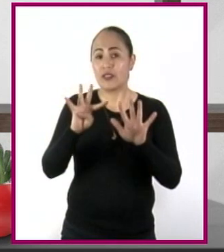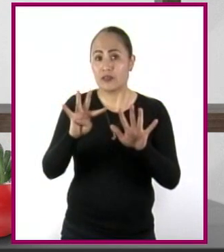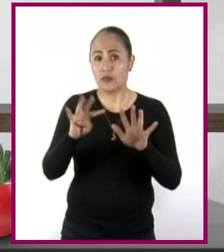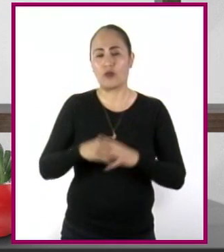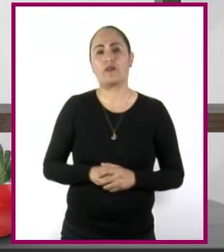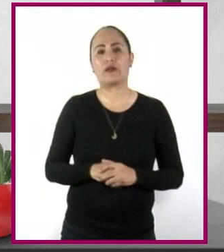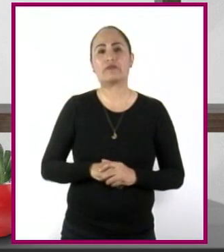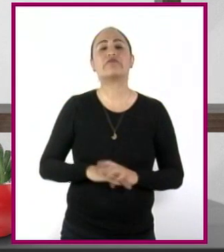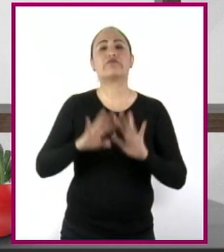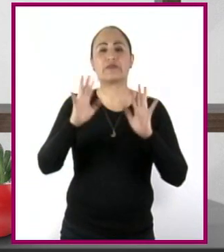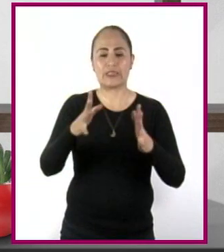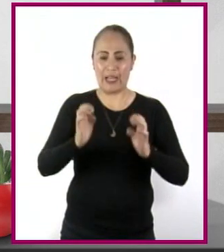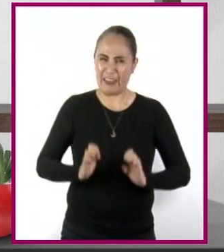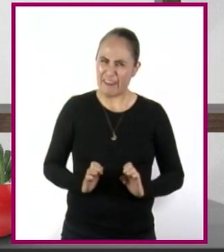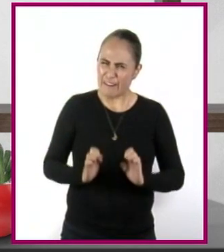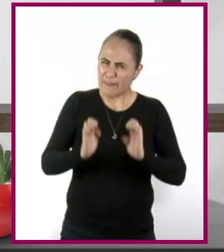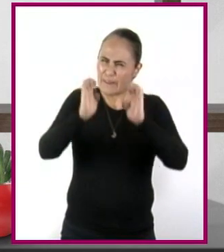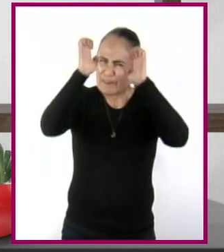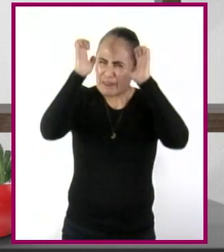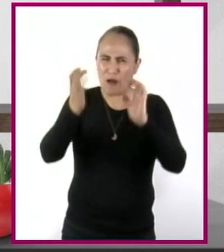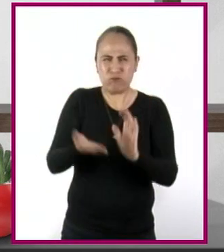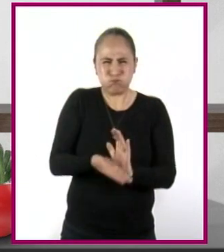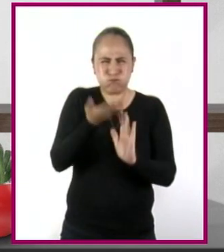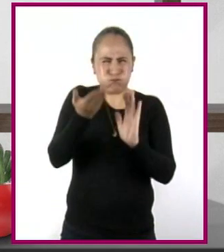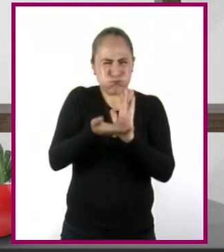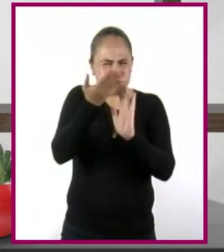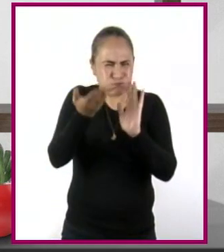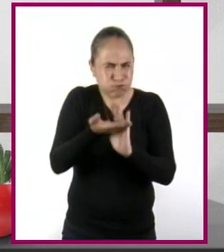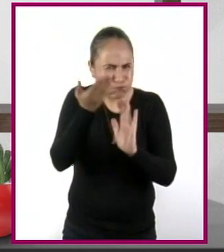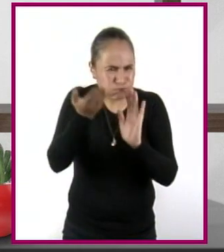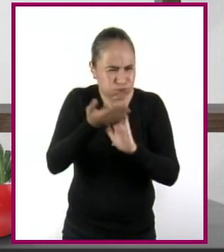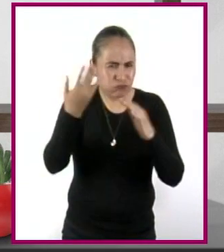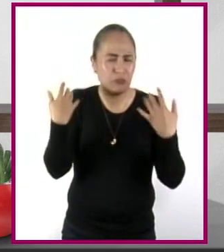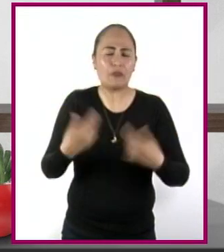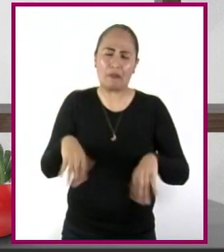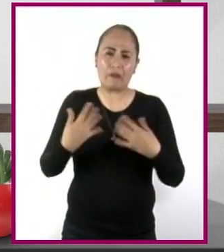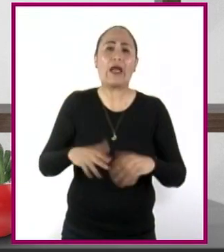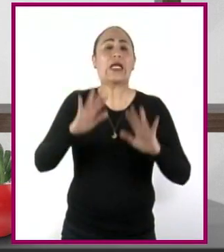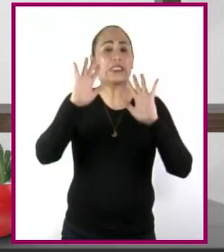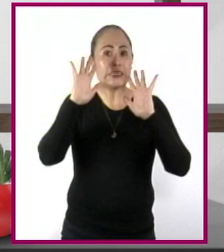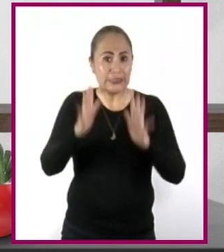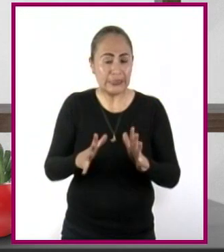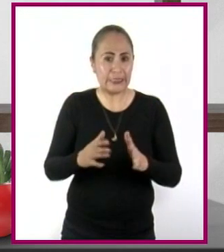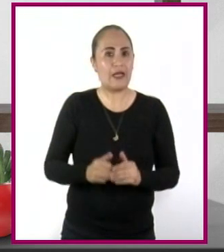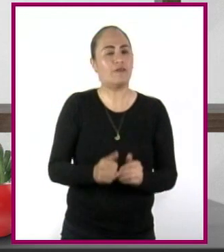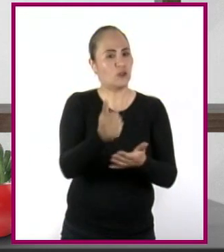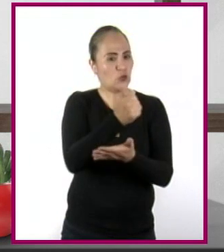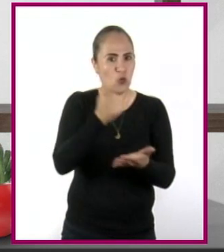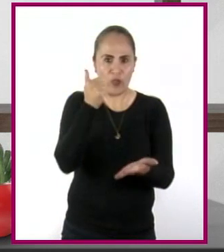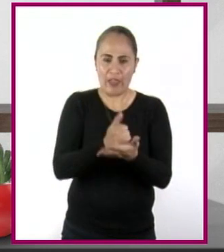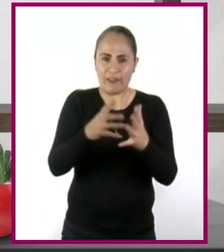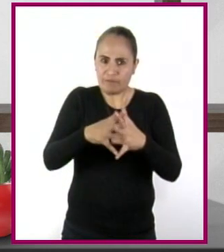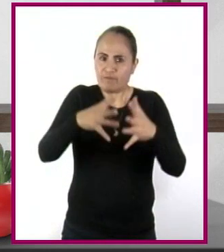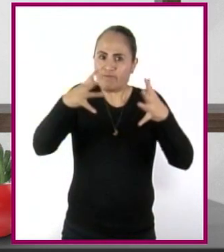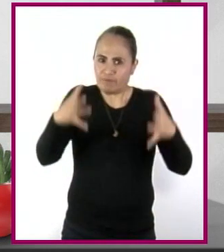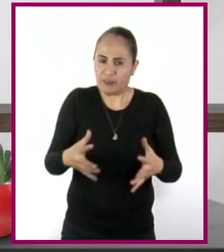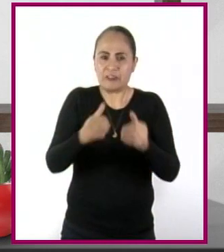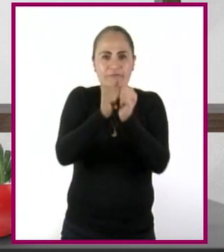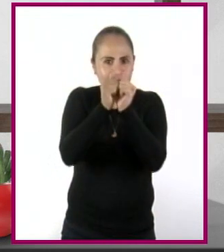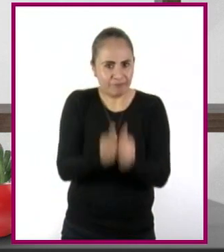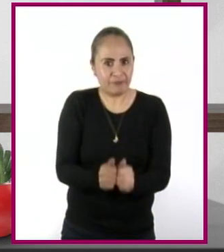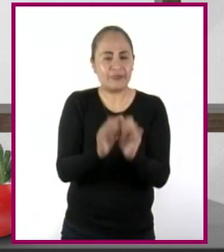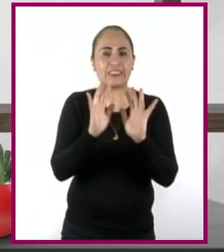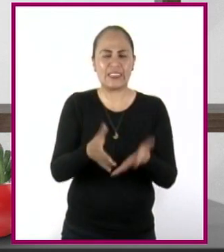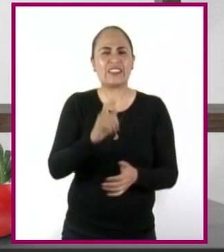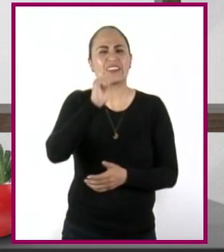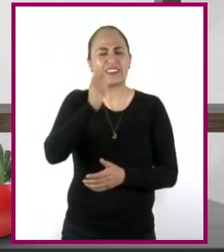los primeros rascacielos, lo que quiere decir que ya estaban plenamente establecidas las primeras megaciudades. Son el símbolo del